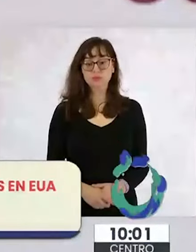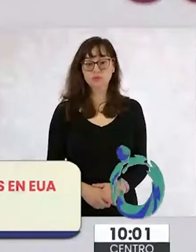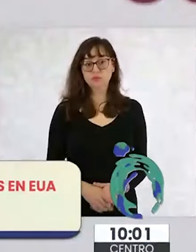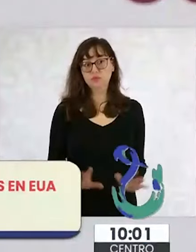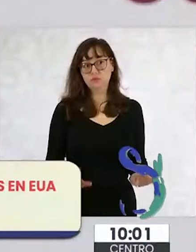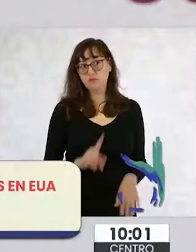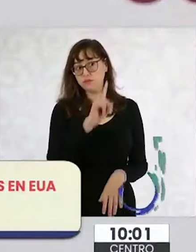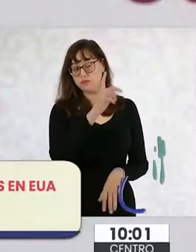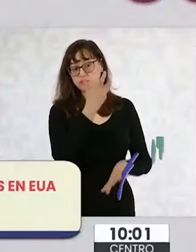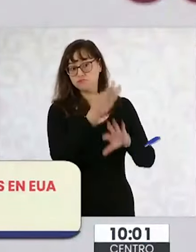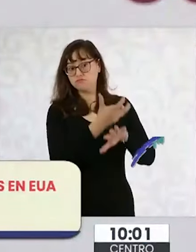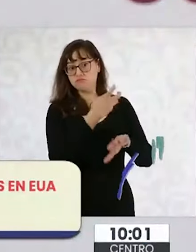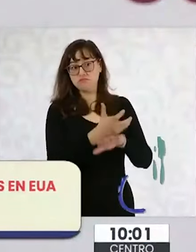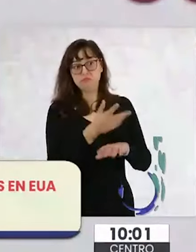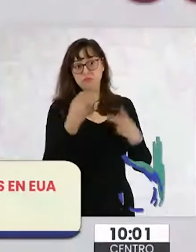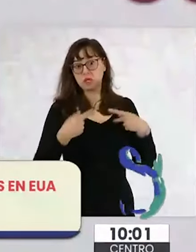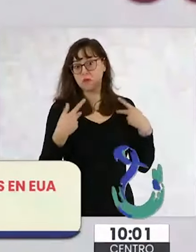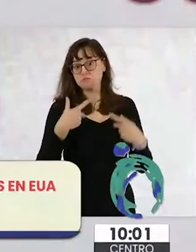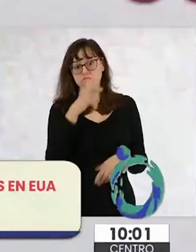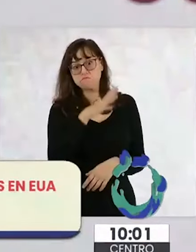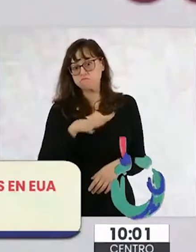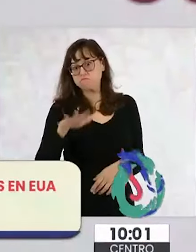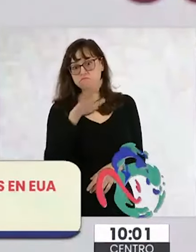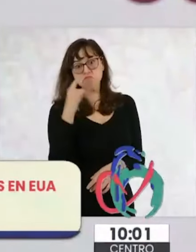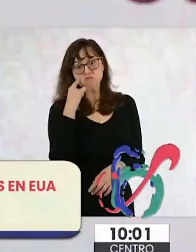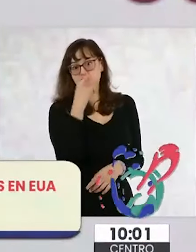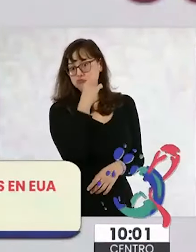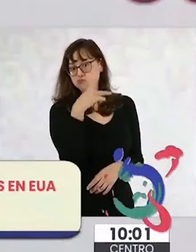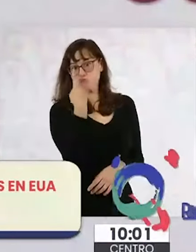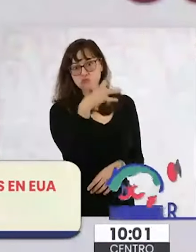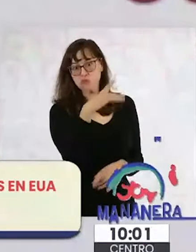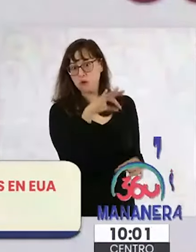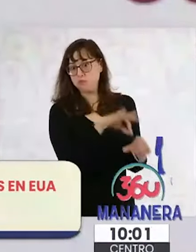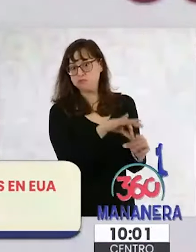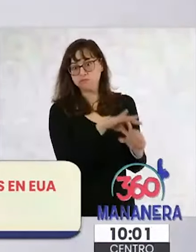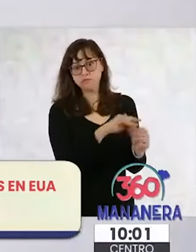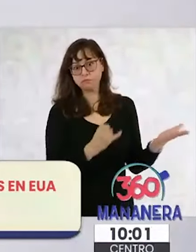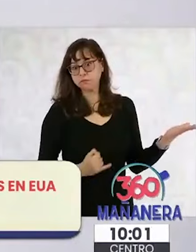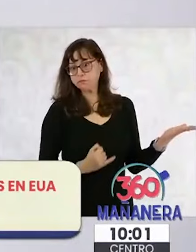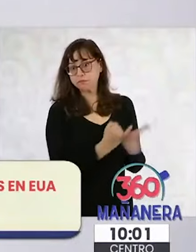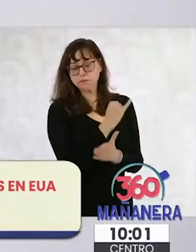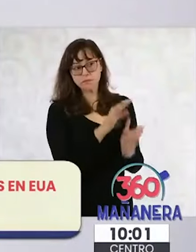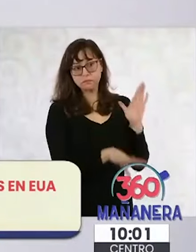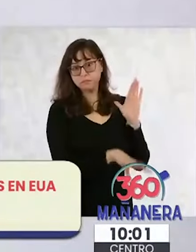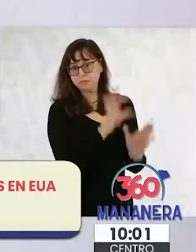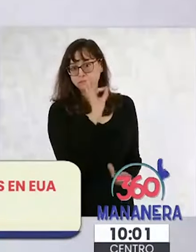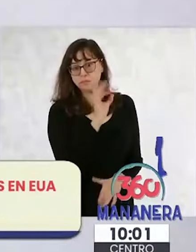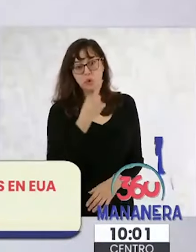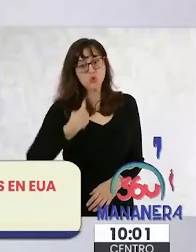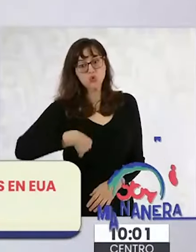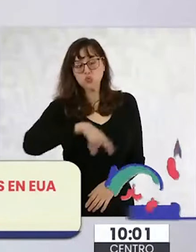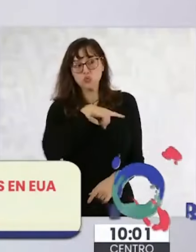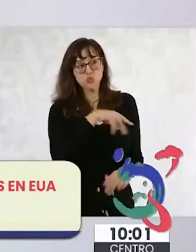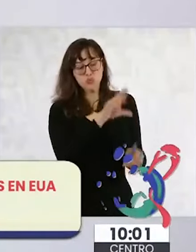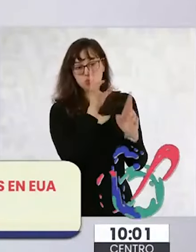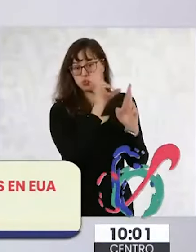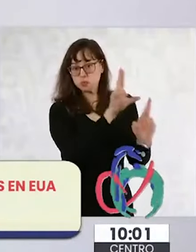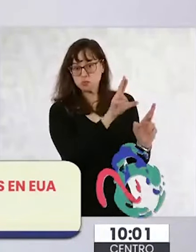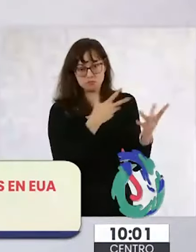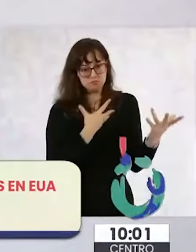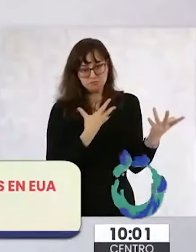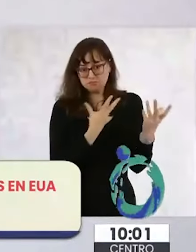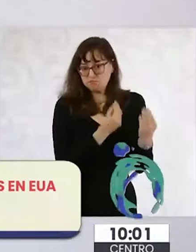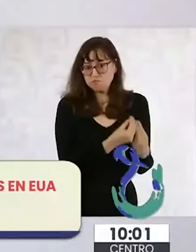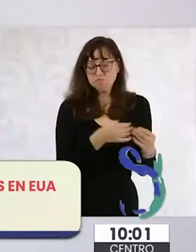del pueblo de Estados Unidos a quien el pueblo de Estados Unidos elija vamos a trabajar conjuntamente